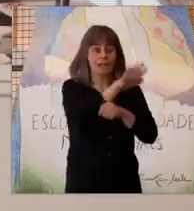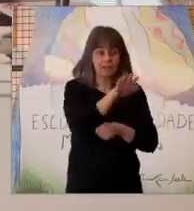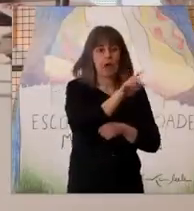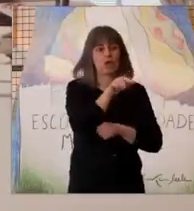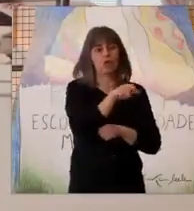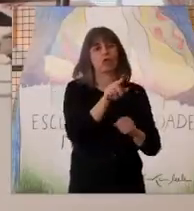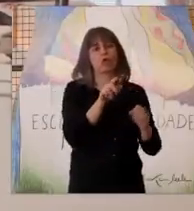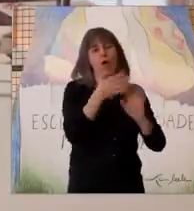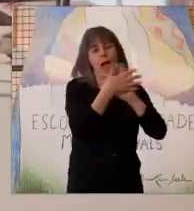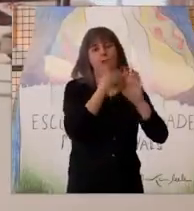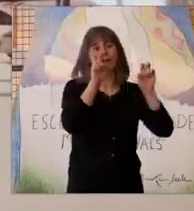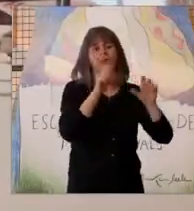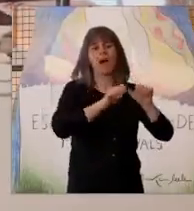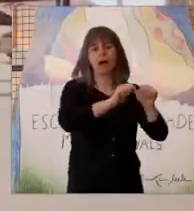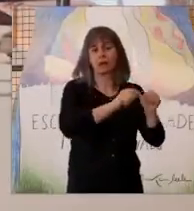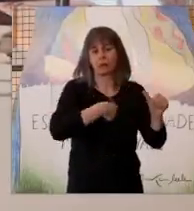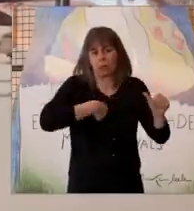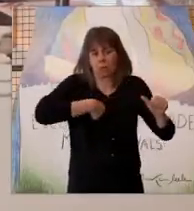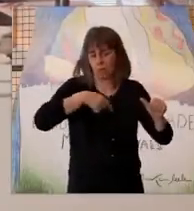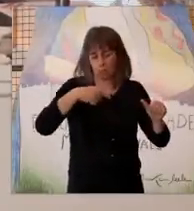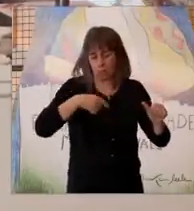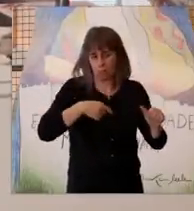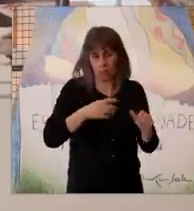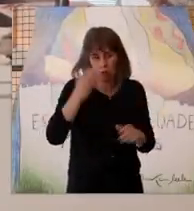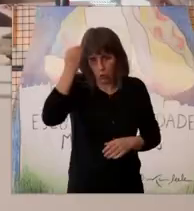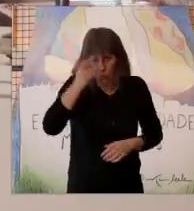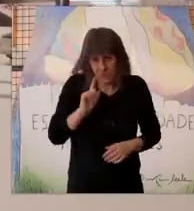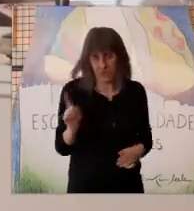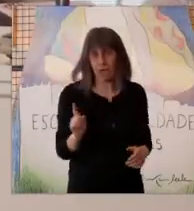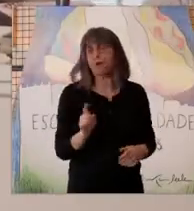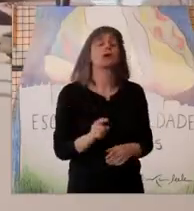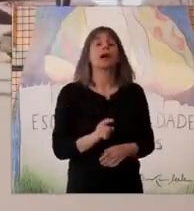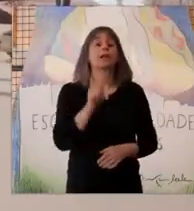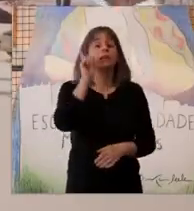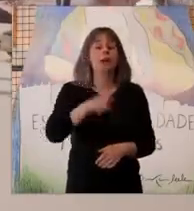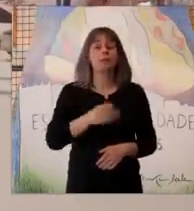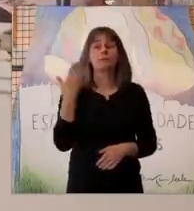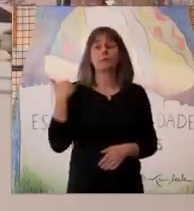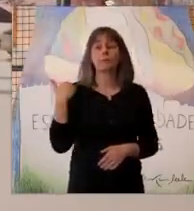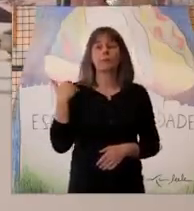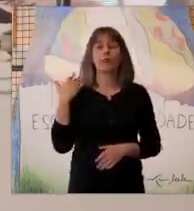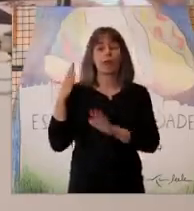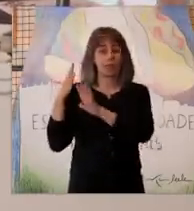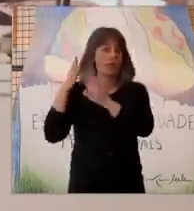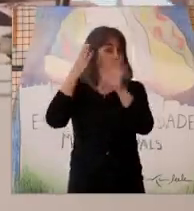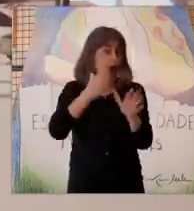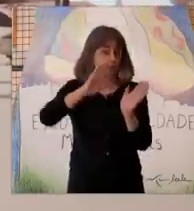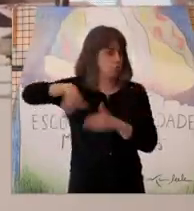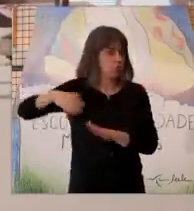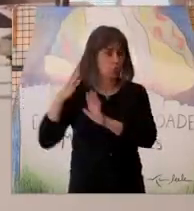género y recuerdo también como a lo largo sobre todo de la última década que es cuando